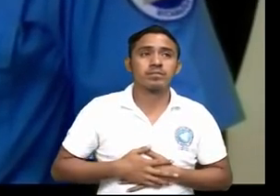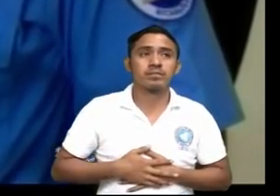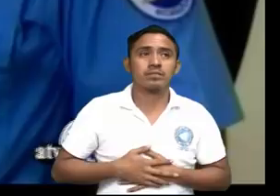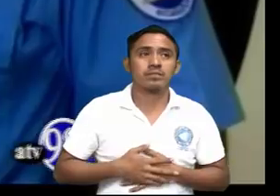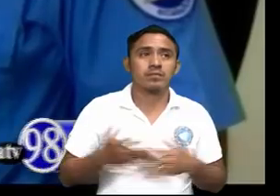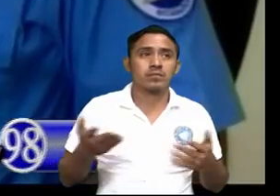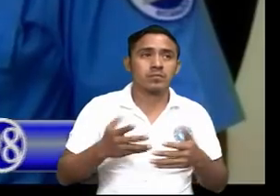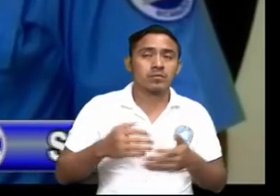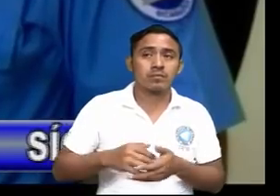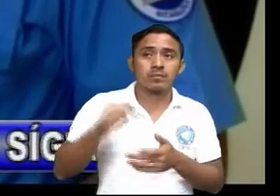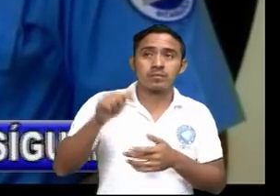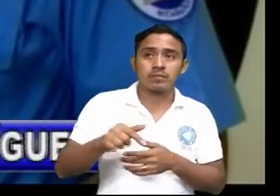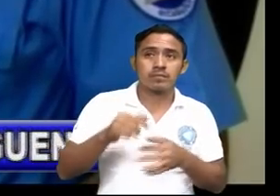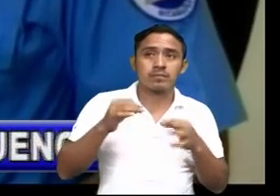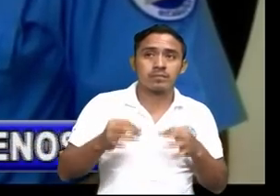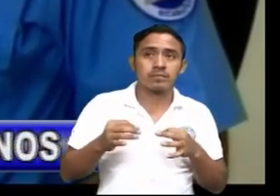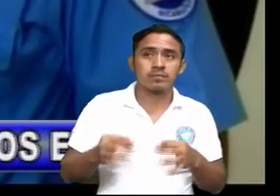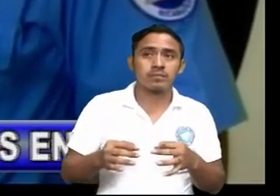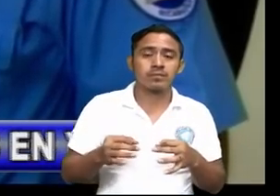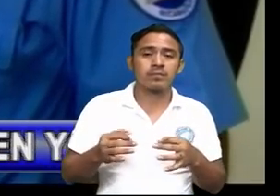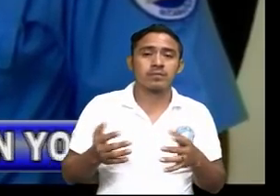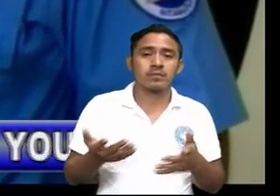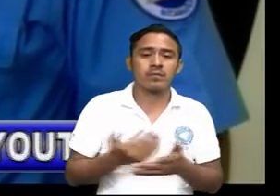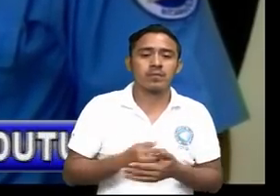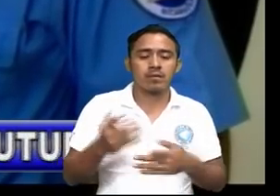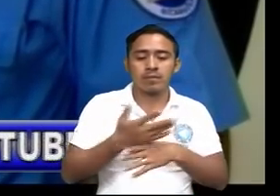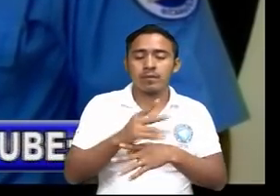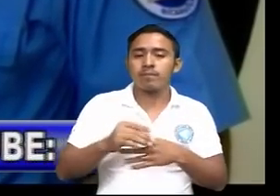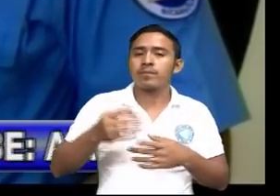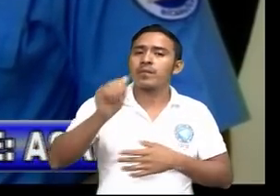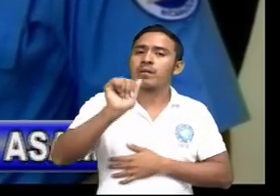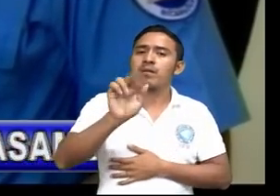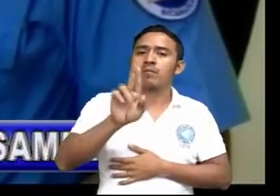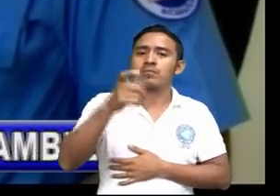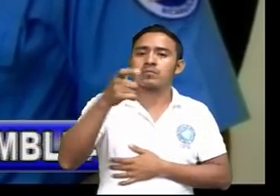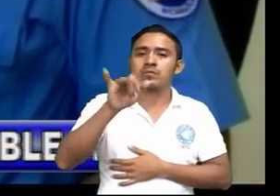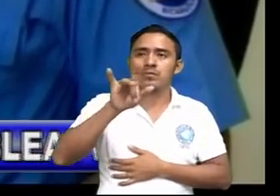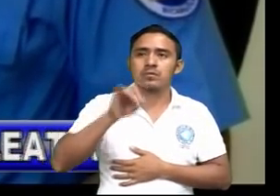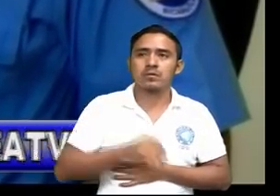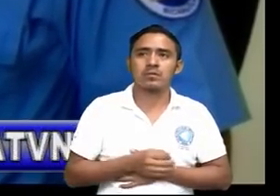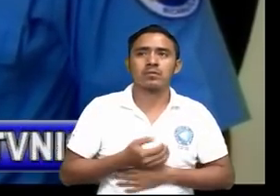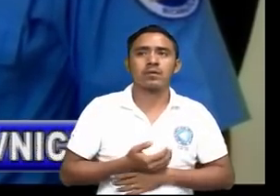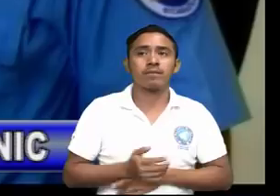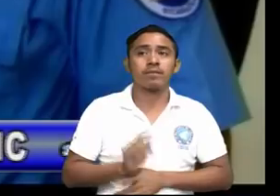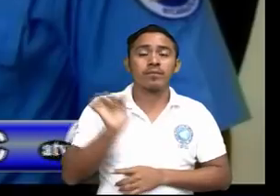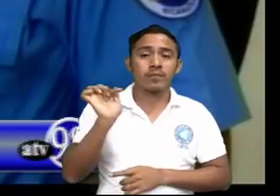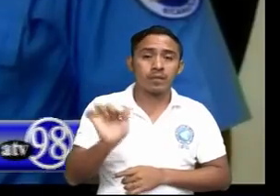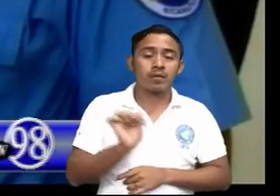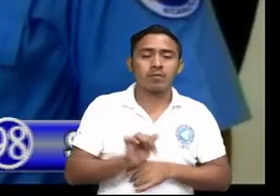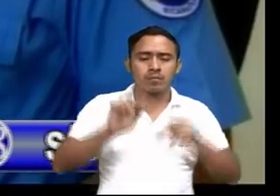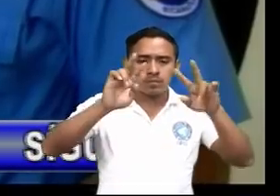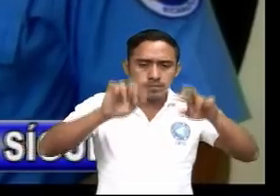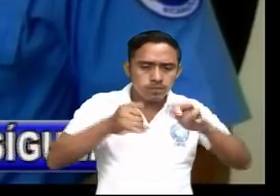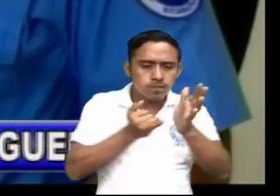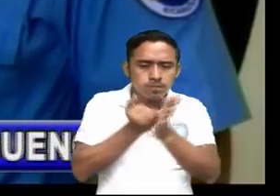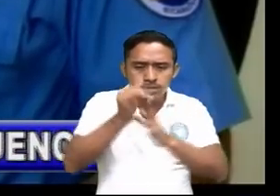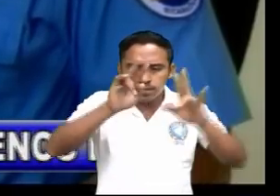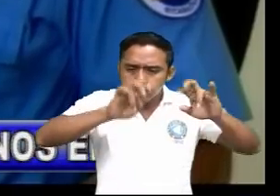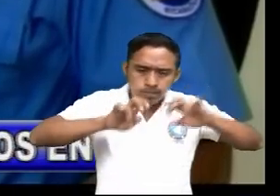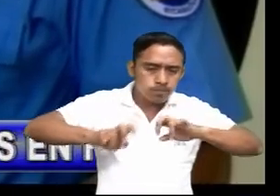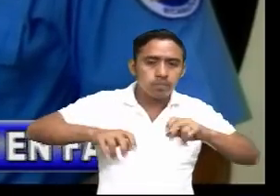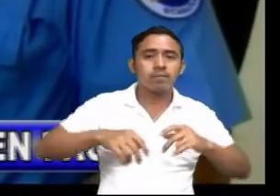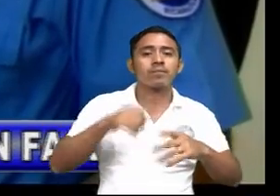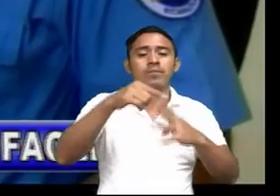efecto, fueron trasladados a la Dirección de Auxilio Judicial Nacional. Al ser requisados y entrevistados, los